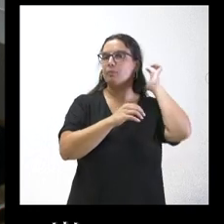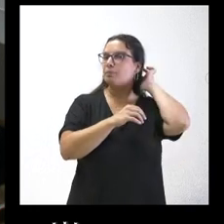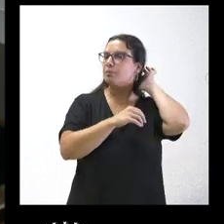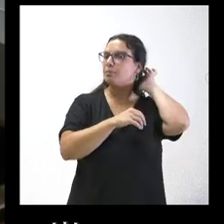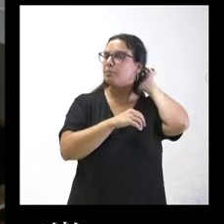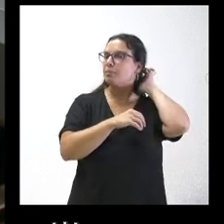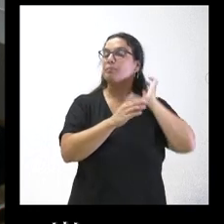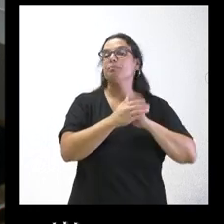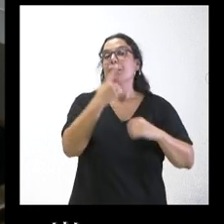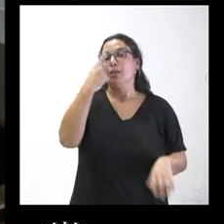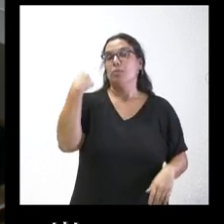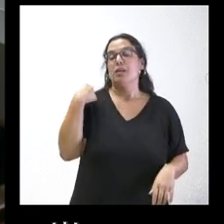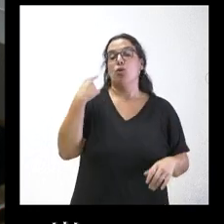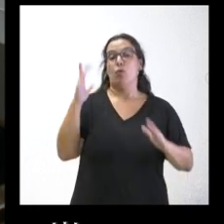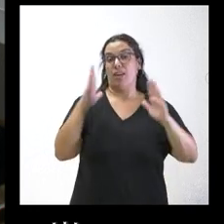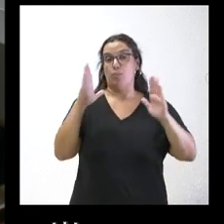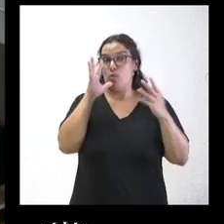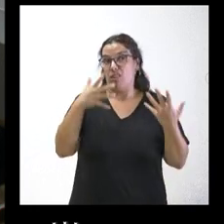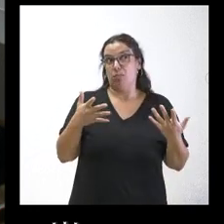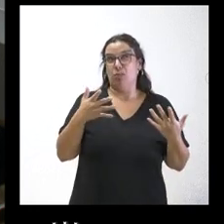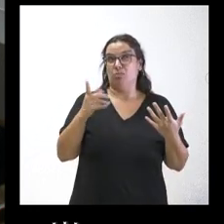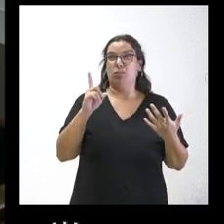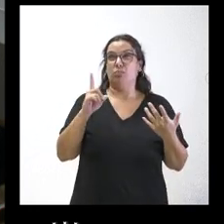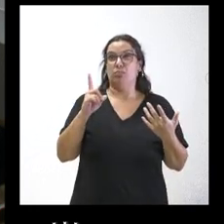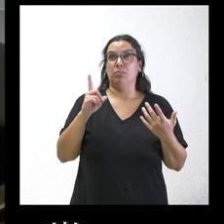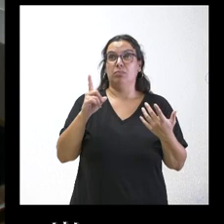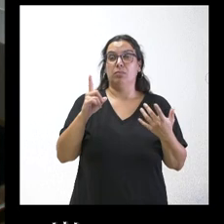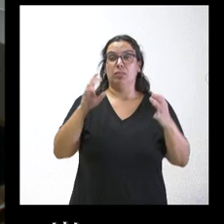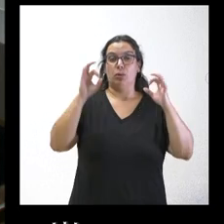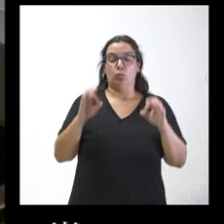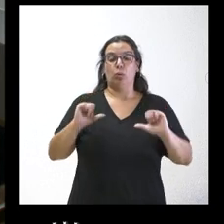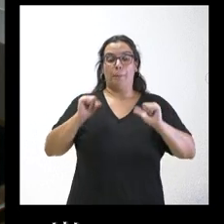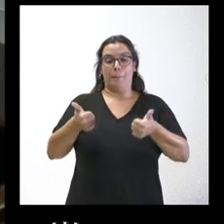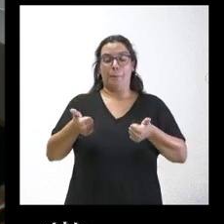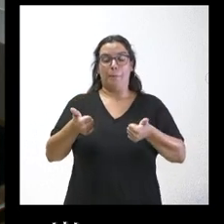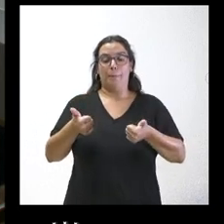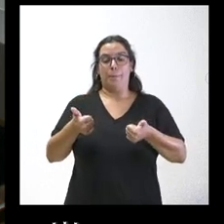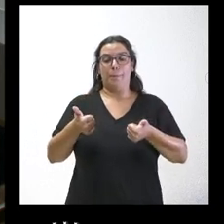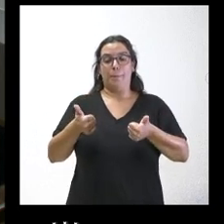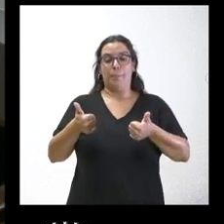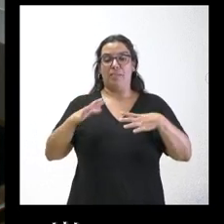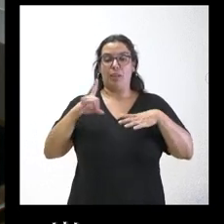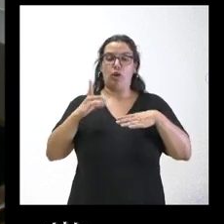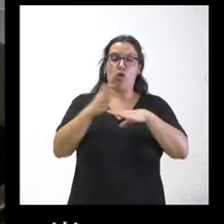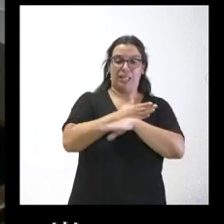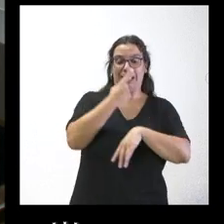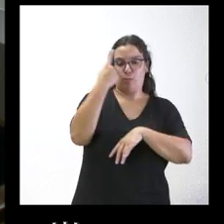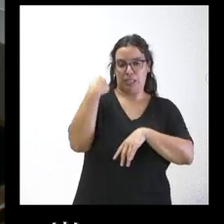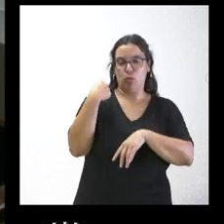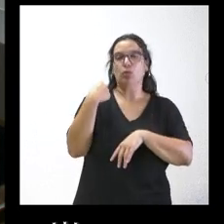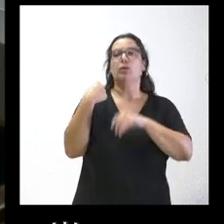el año pasado por estas fechas Bueno antes de que de que comenzasen las las vacaciones de verano